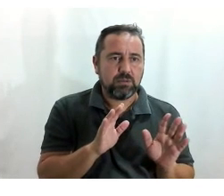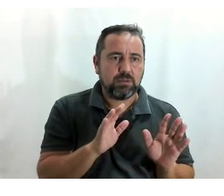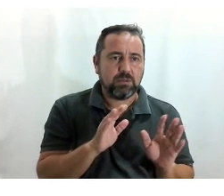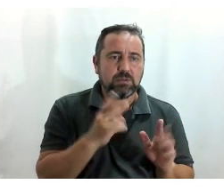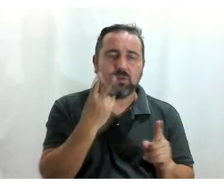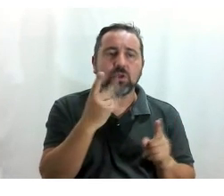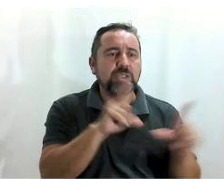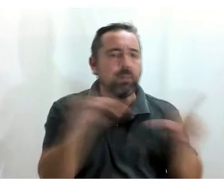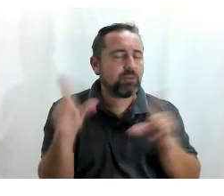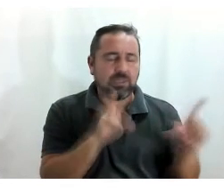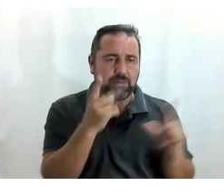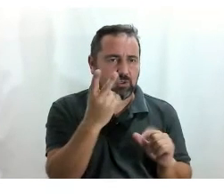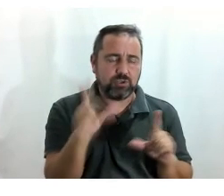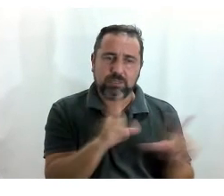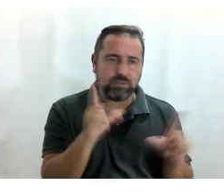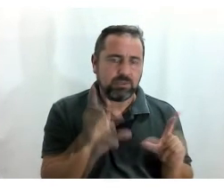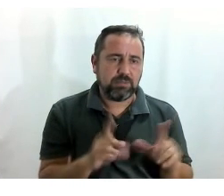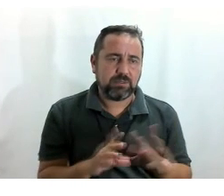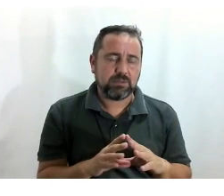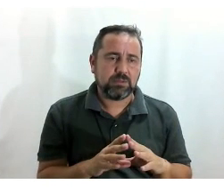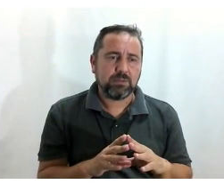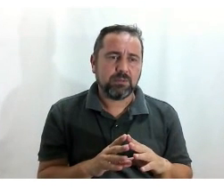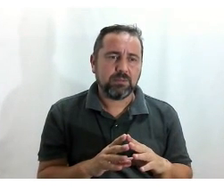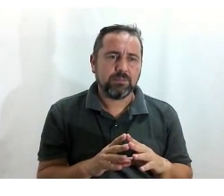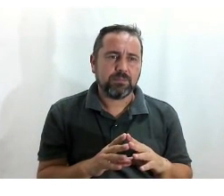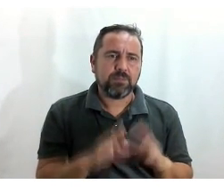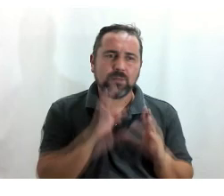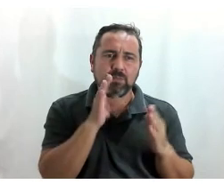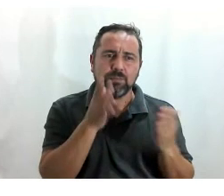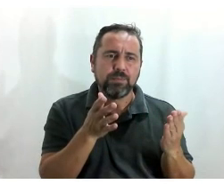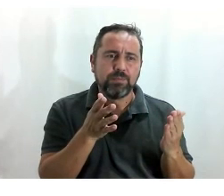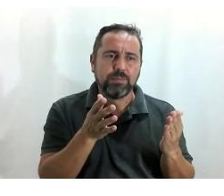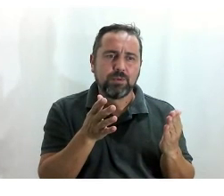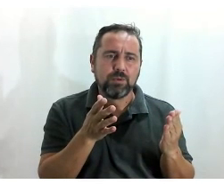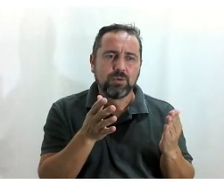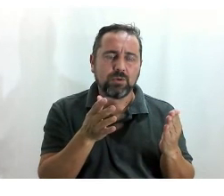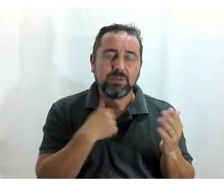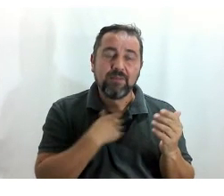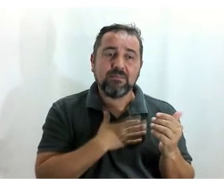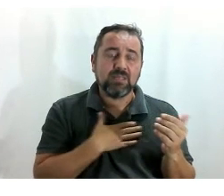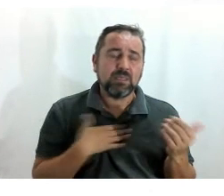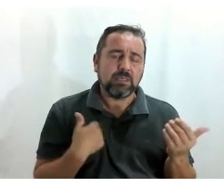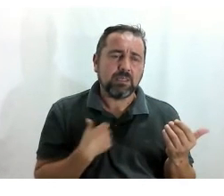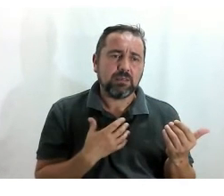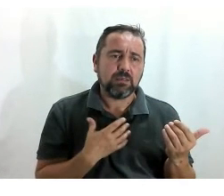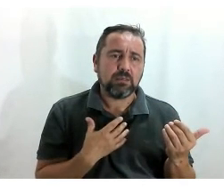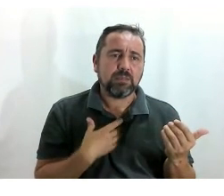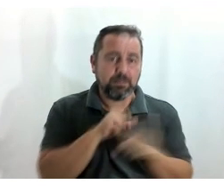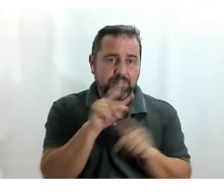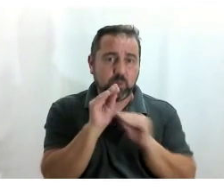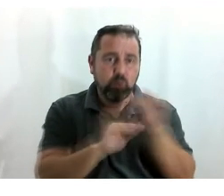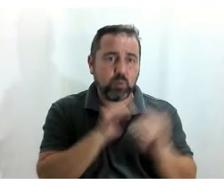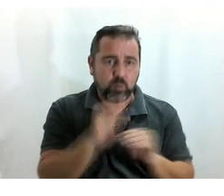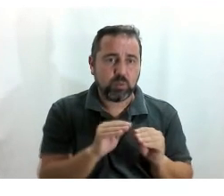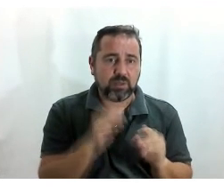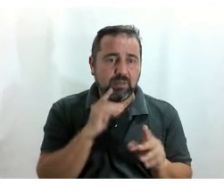Son dos ensayos clínicos nada más. Vale. Sobre todo porque es que me gustaría poder trasladar las preguntas de